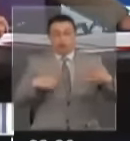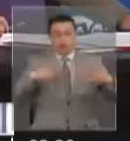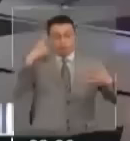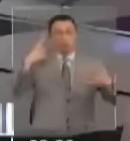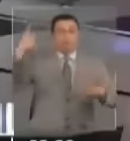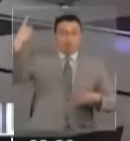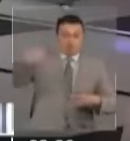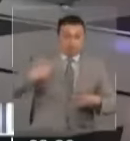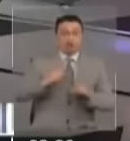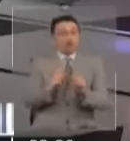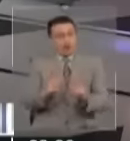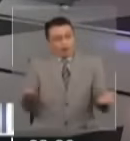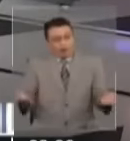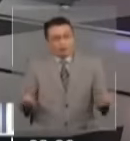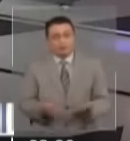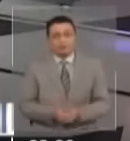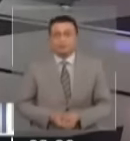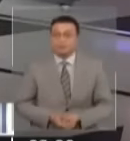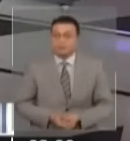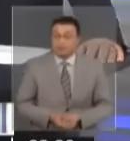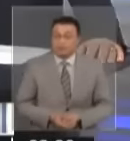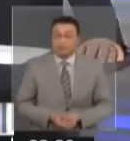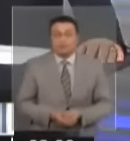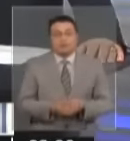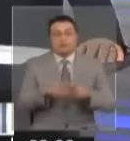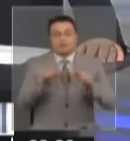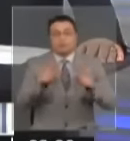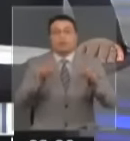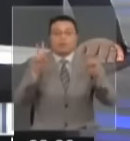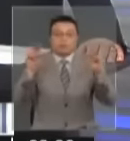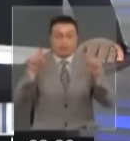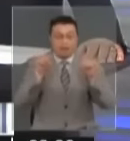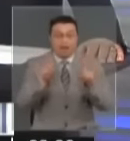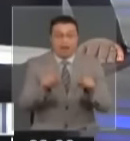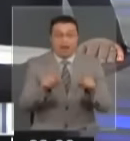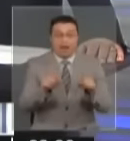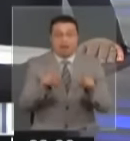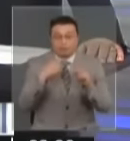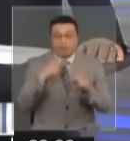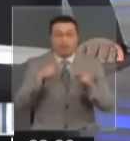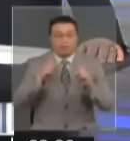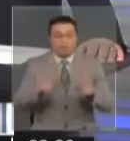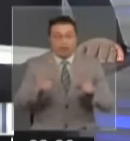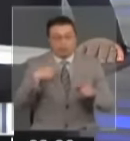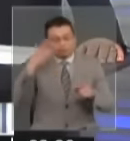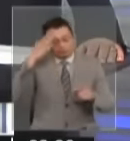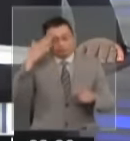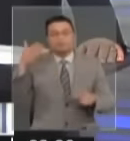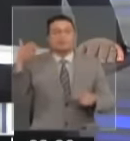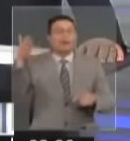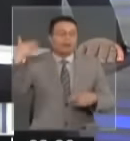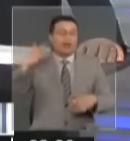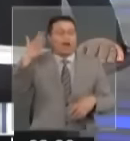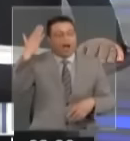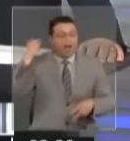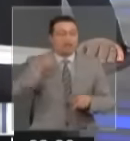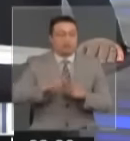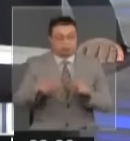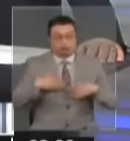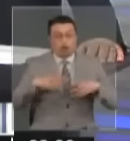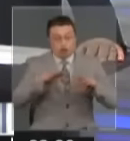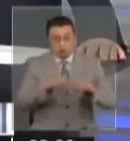Okay. ¿Cristian? Sí, quería plantear de que para nosotros estos temas, digamos, debiesen estar superados en la sociedad chilena. Estamos de acuerdo